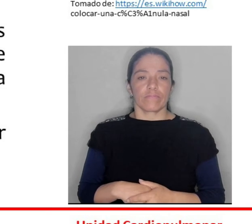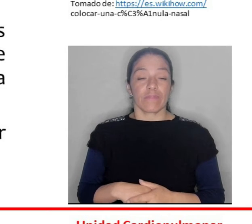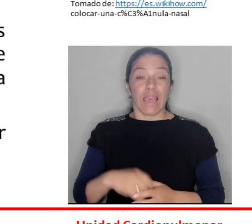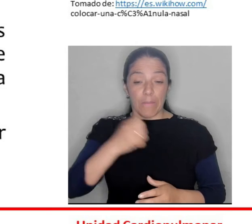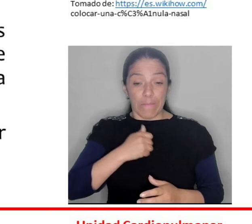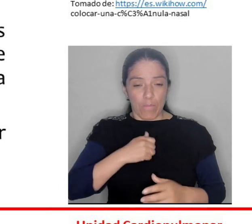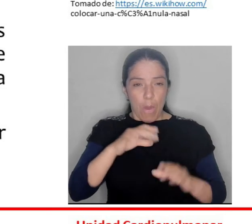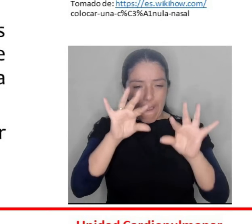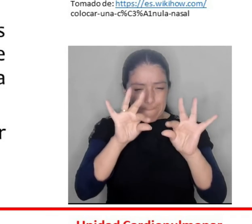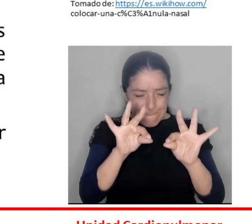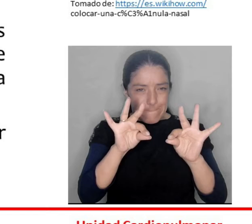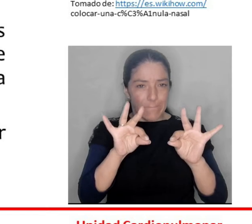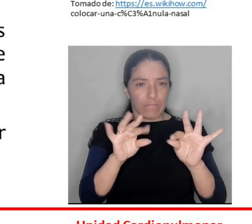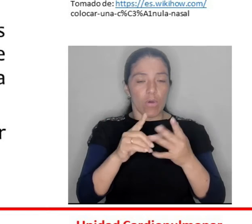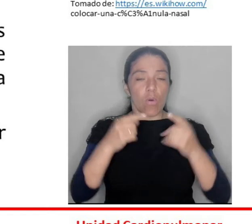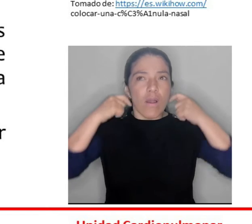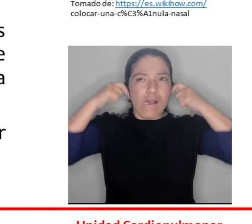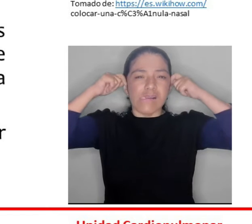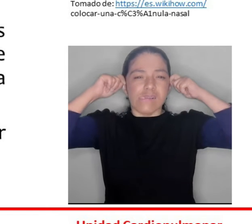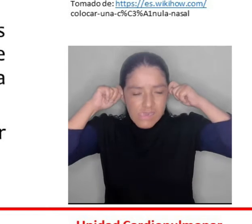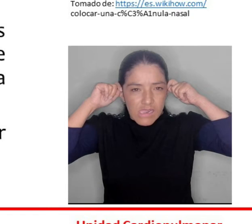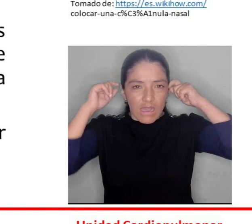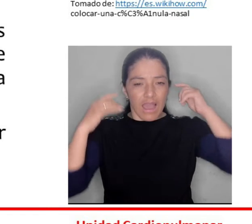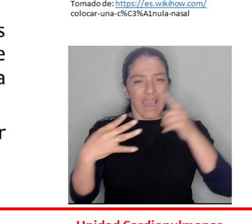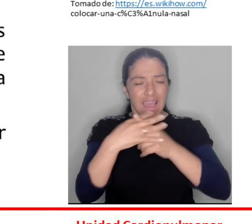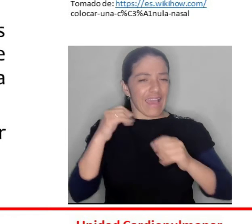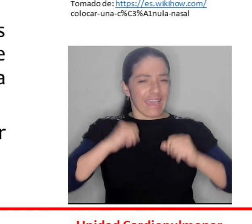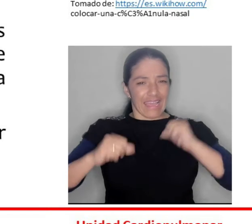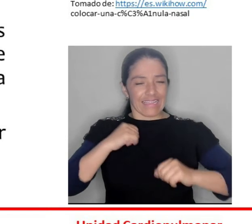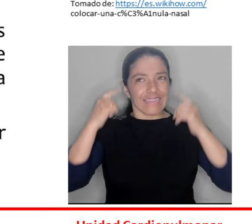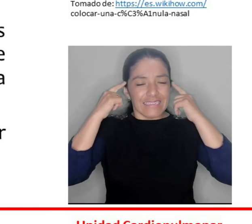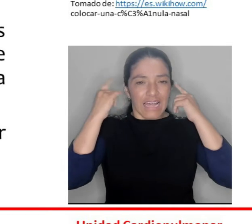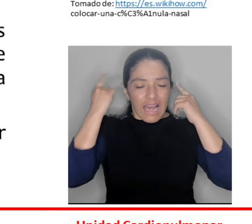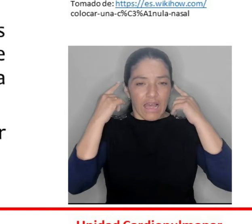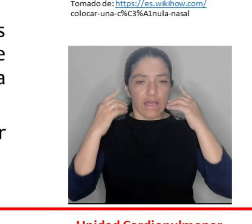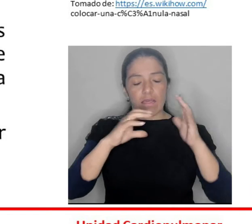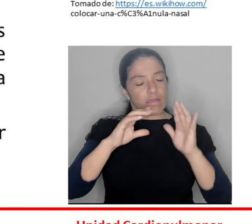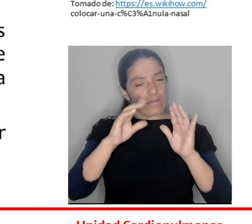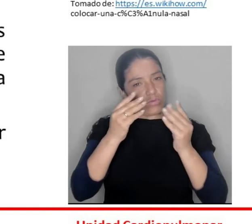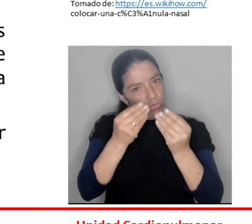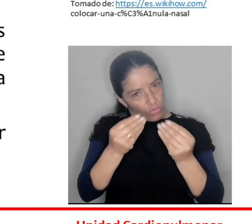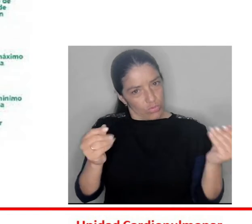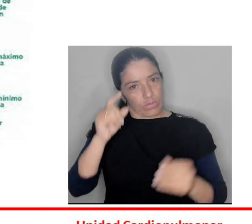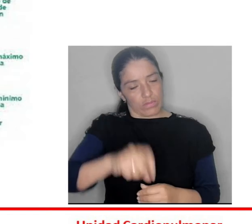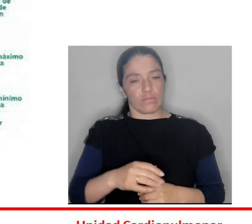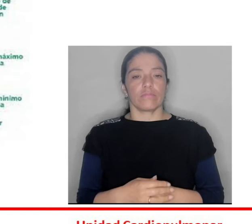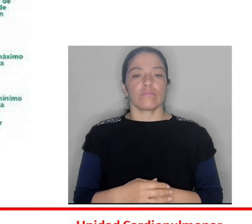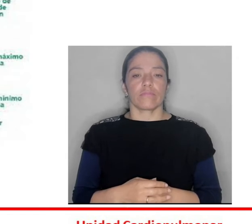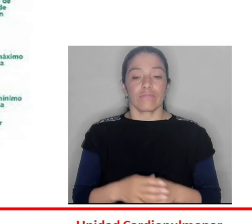infeccioso. Evite una presión excesiva que pueda producir lesiones en las orejas o cara.